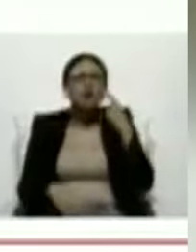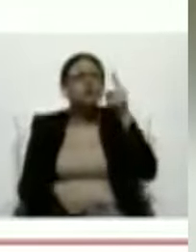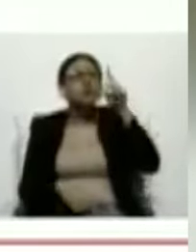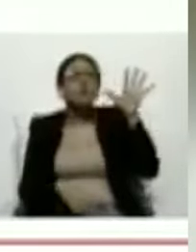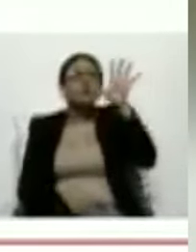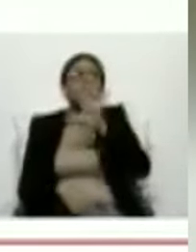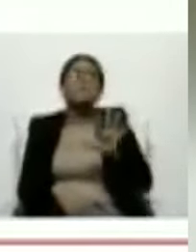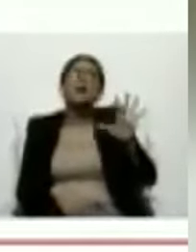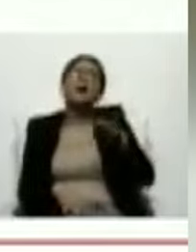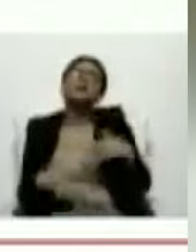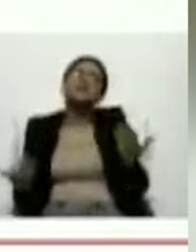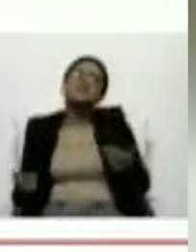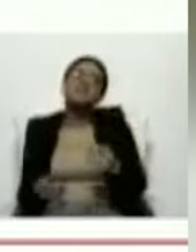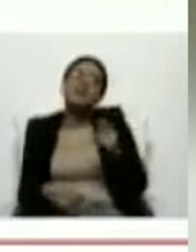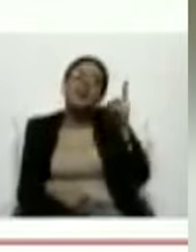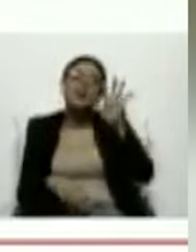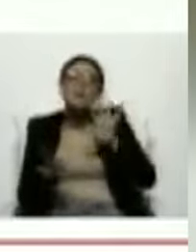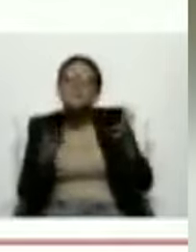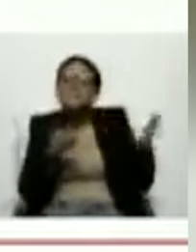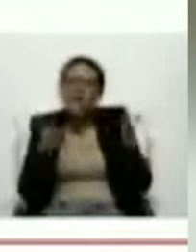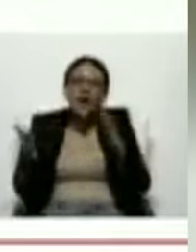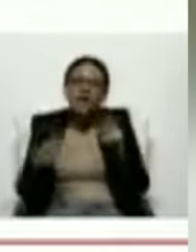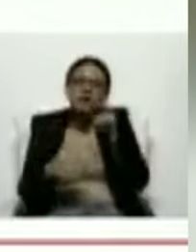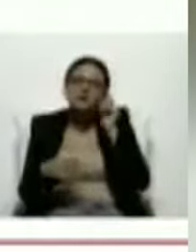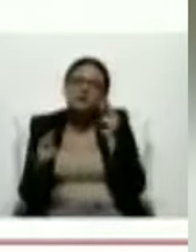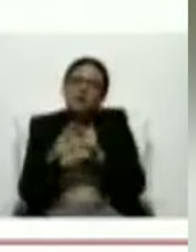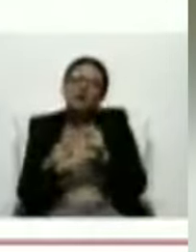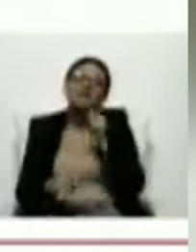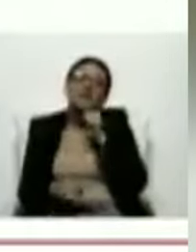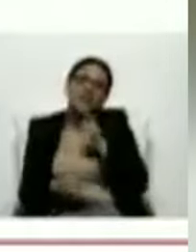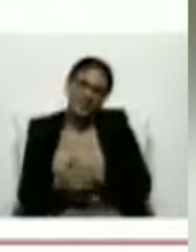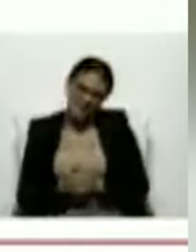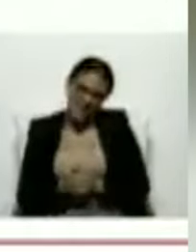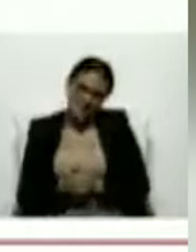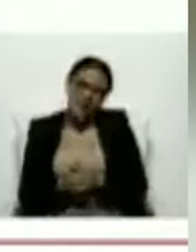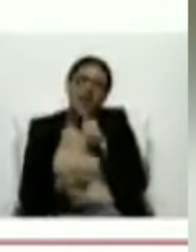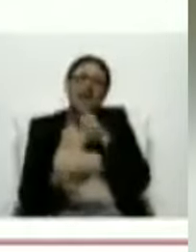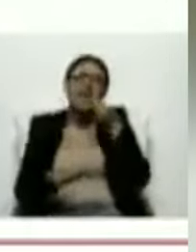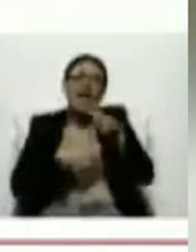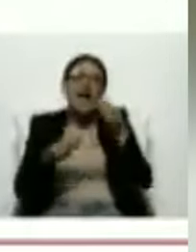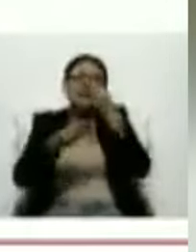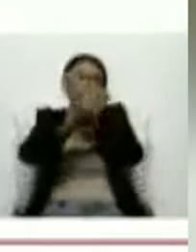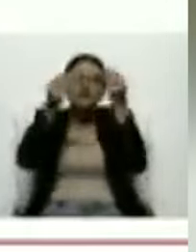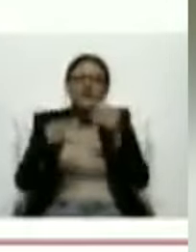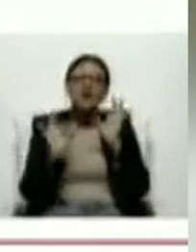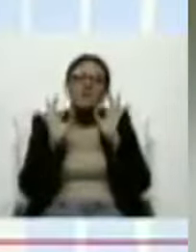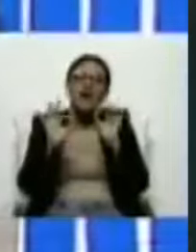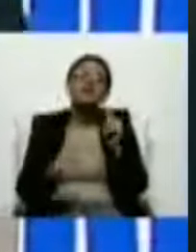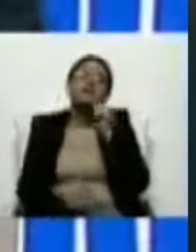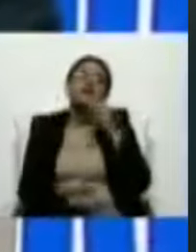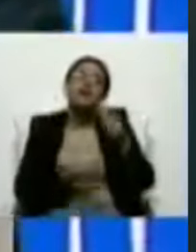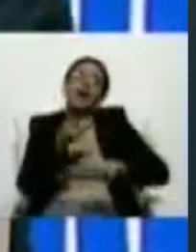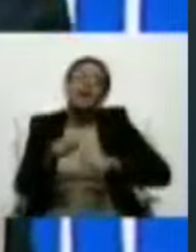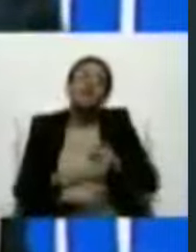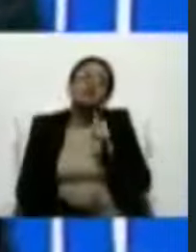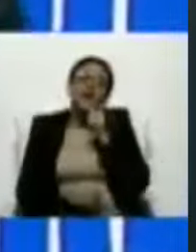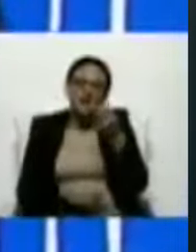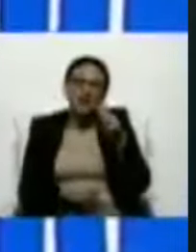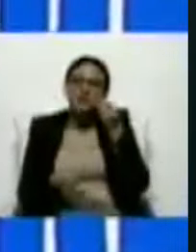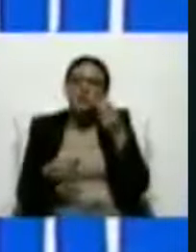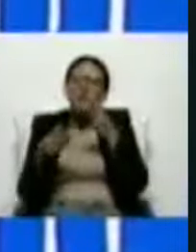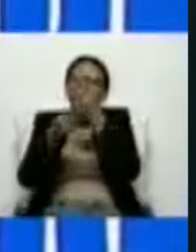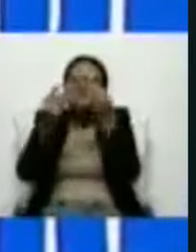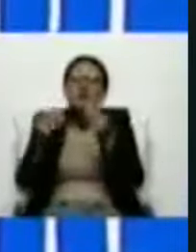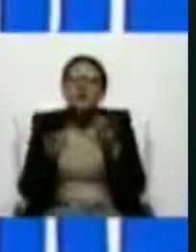A qué cuenta Se le parece a qué política o político de este continente se les parece a qué políticos de este país se